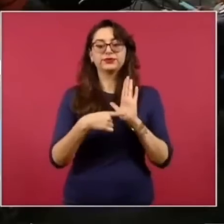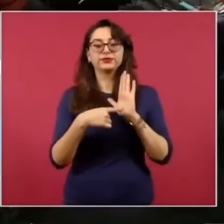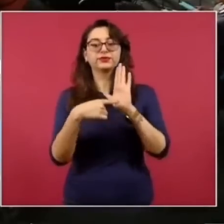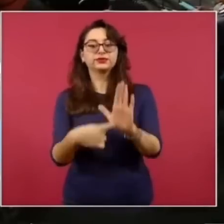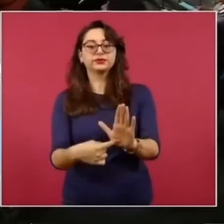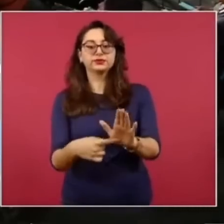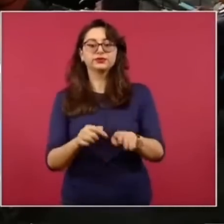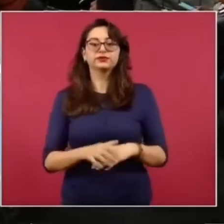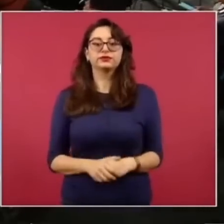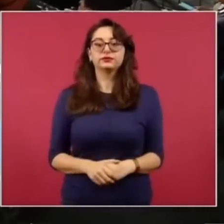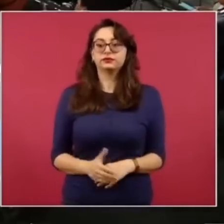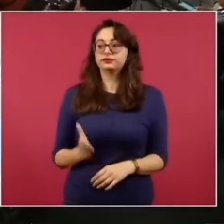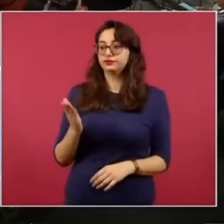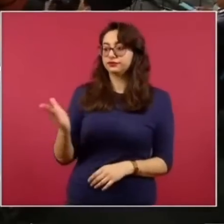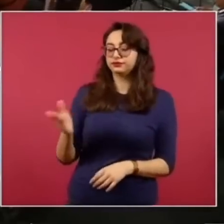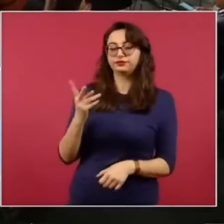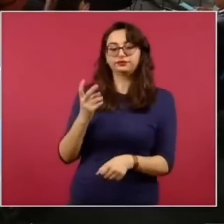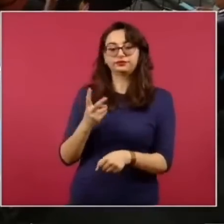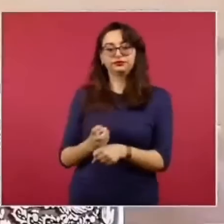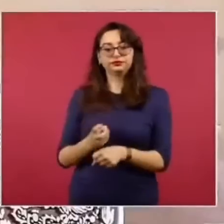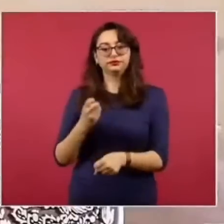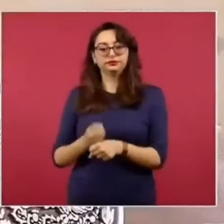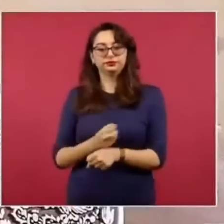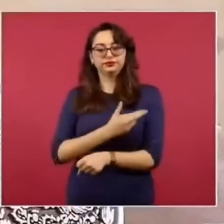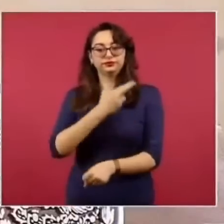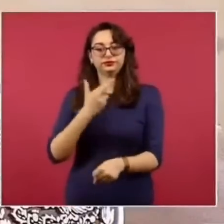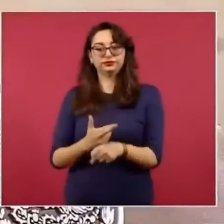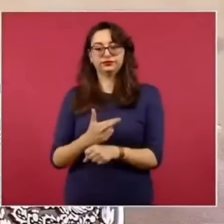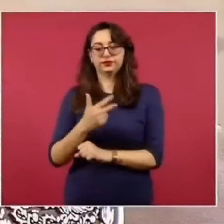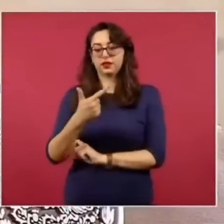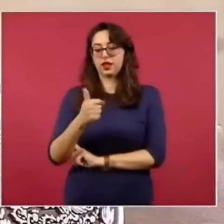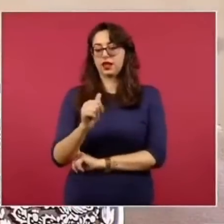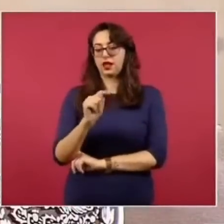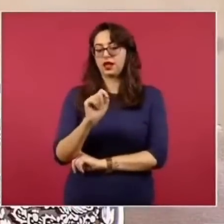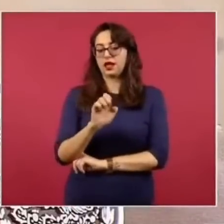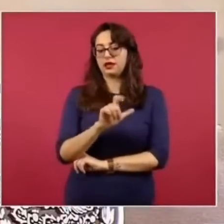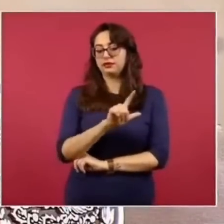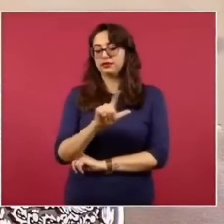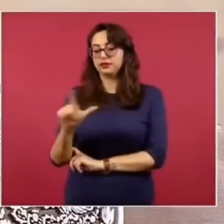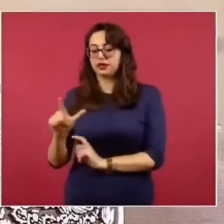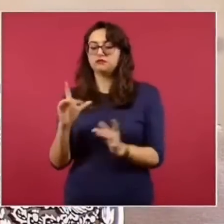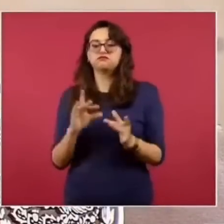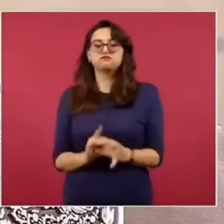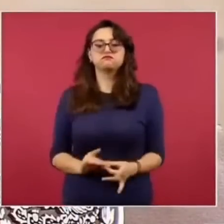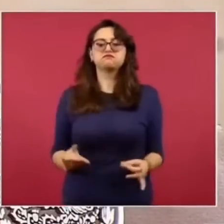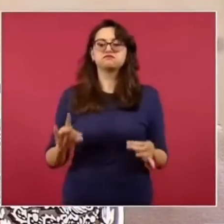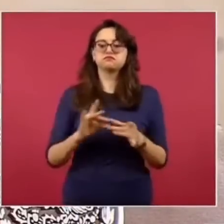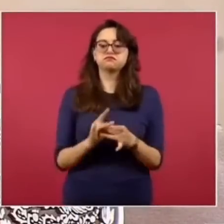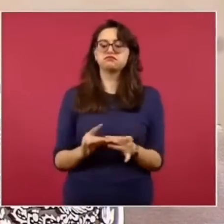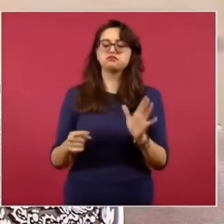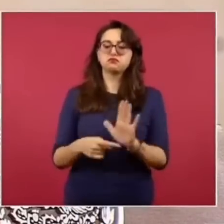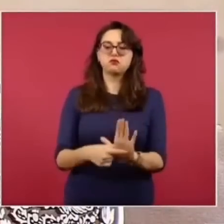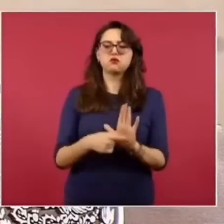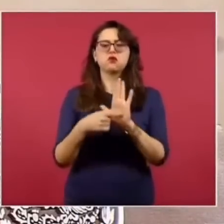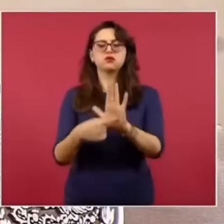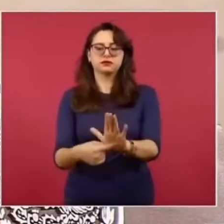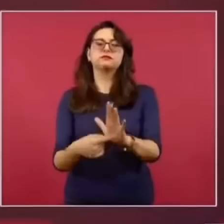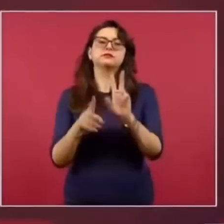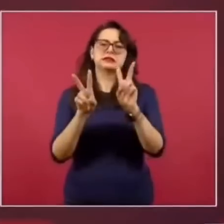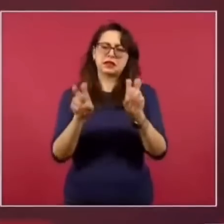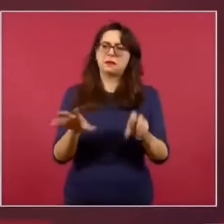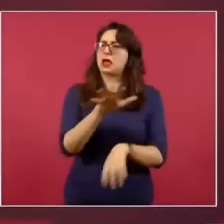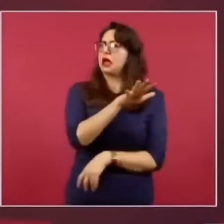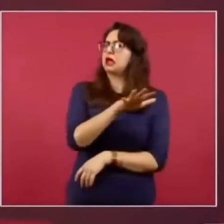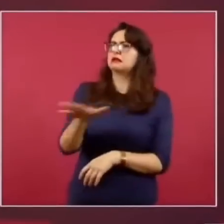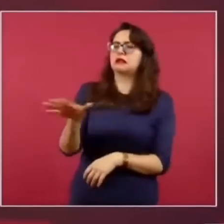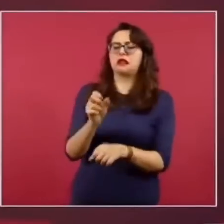el subsecretario López Gatell, aquí presente, comunicará en qué estado se encuentra la pandemia